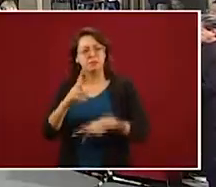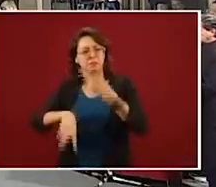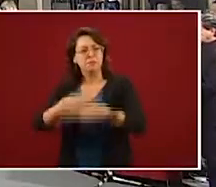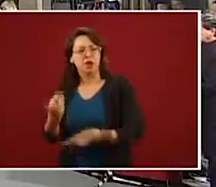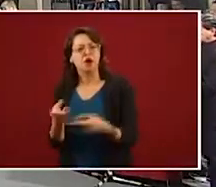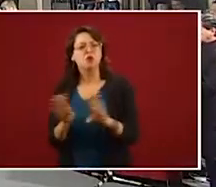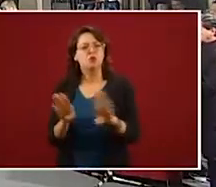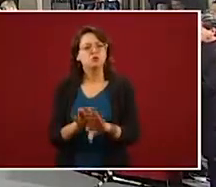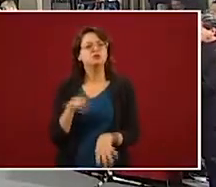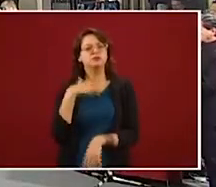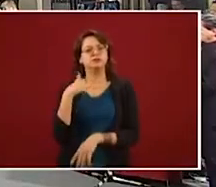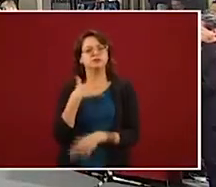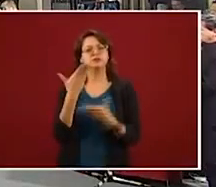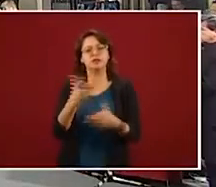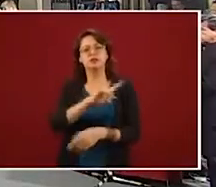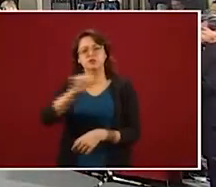mire,